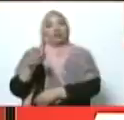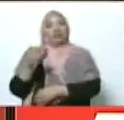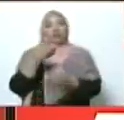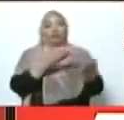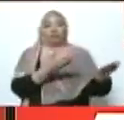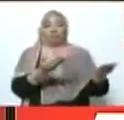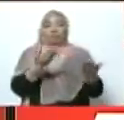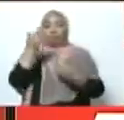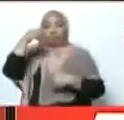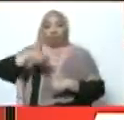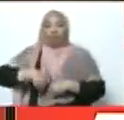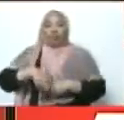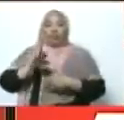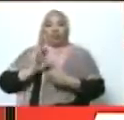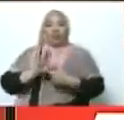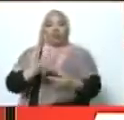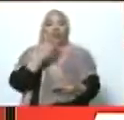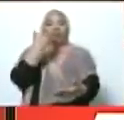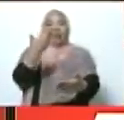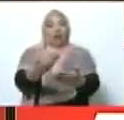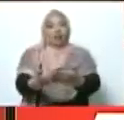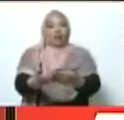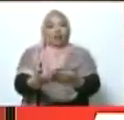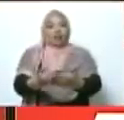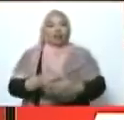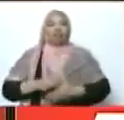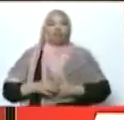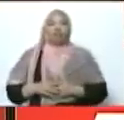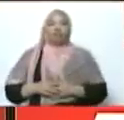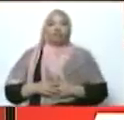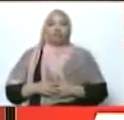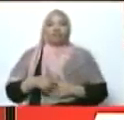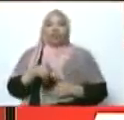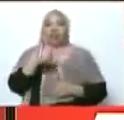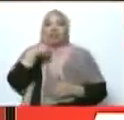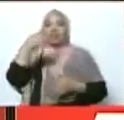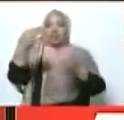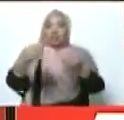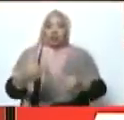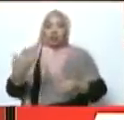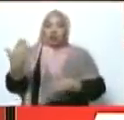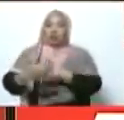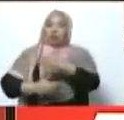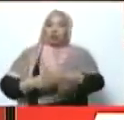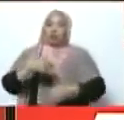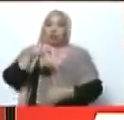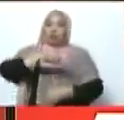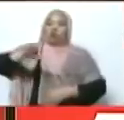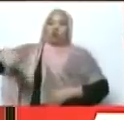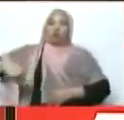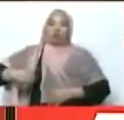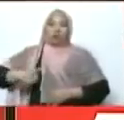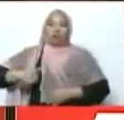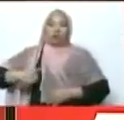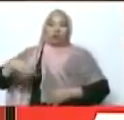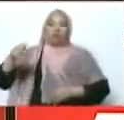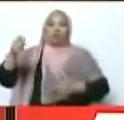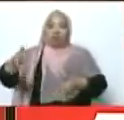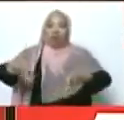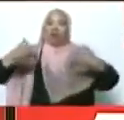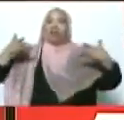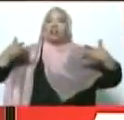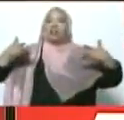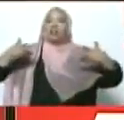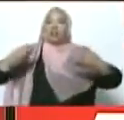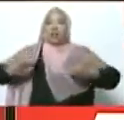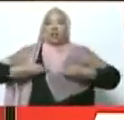orden de ustedes. Muchísimas gracias y estamos seguros que pase lo que pase, nosotros venceremos. ¡Que